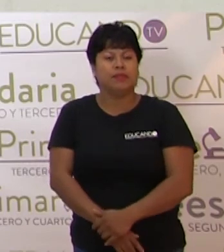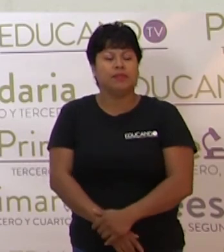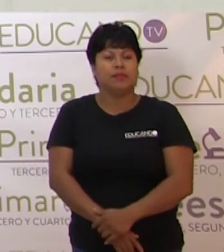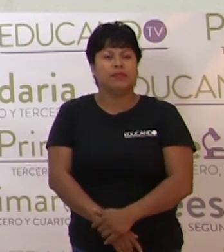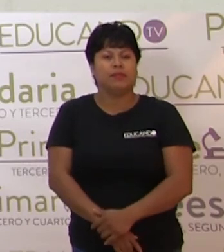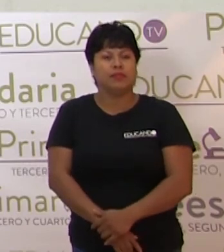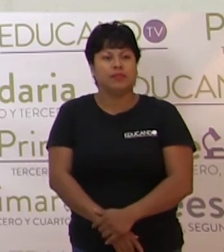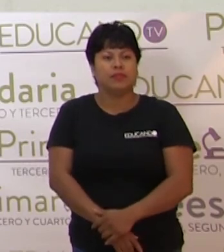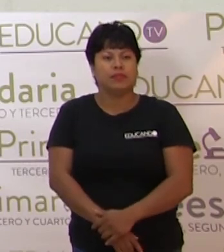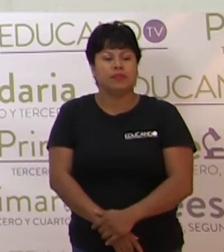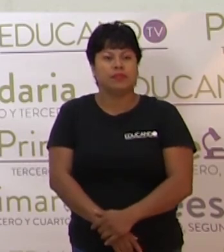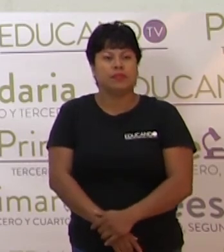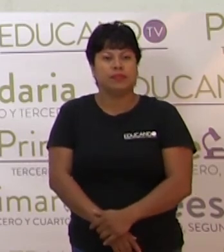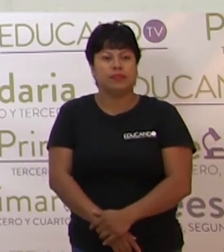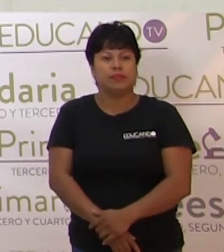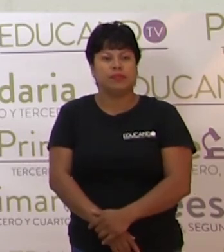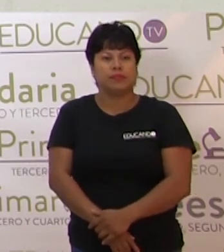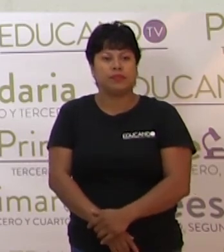ángulo